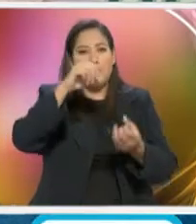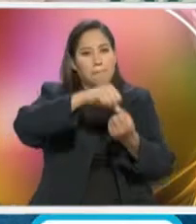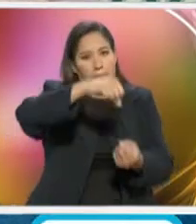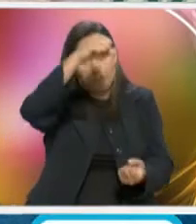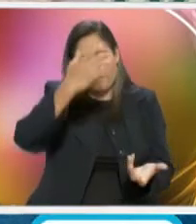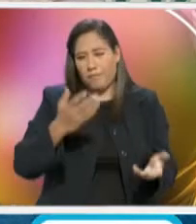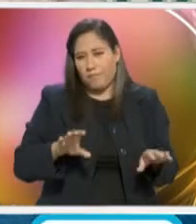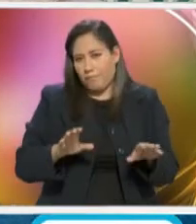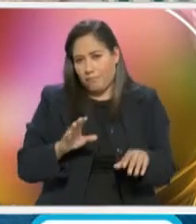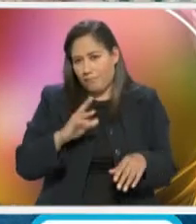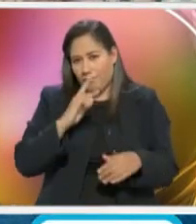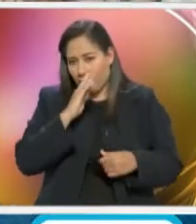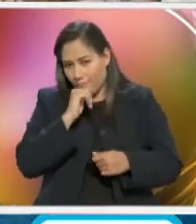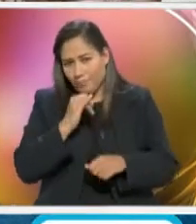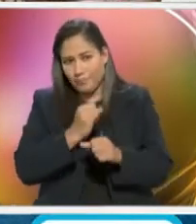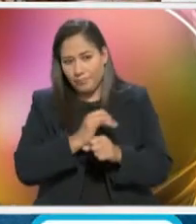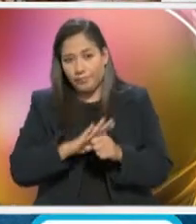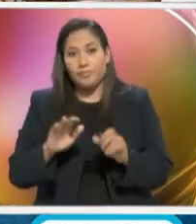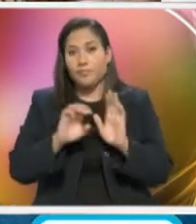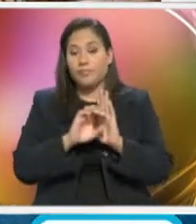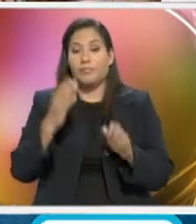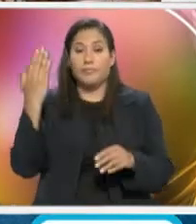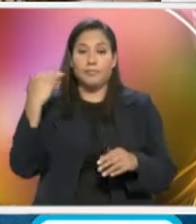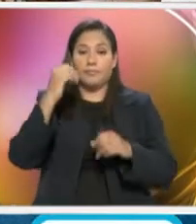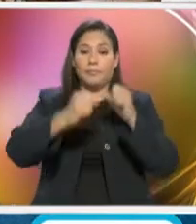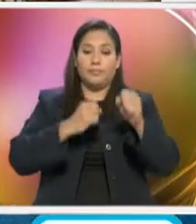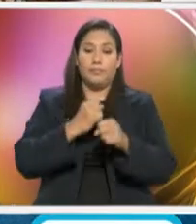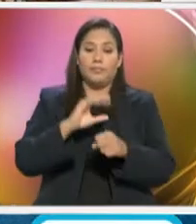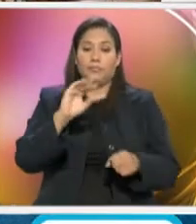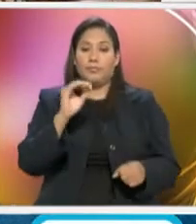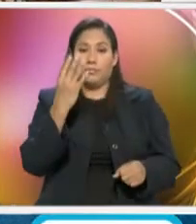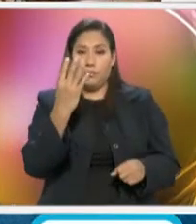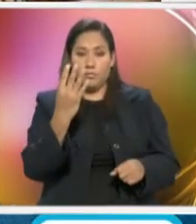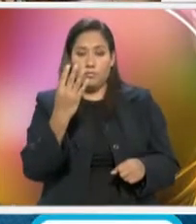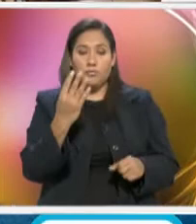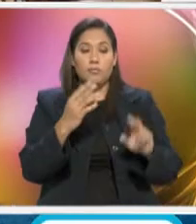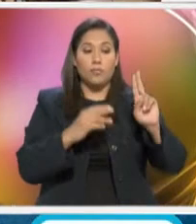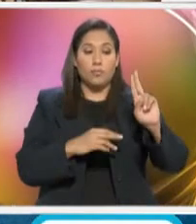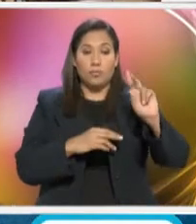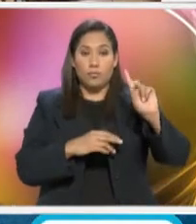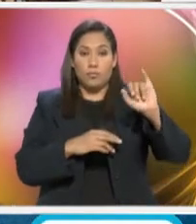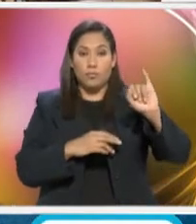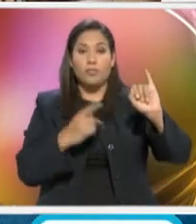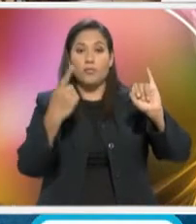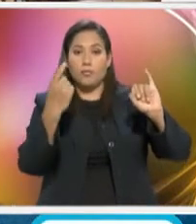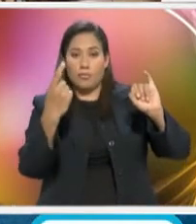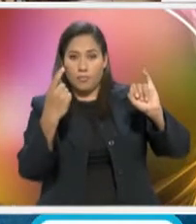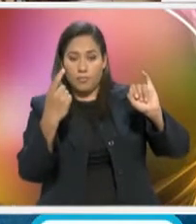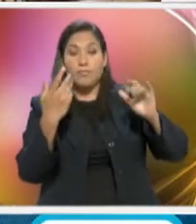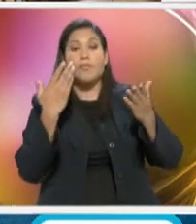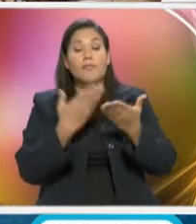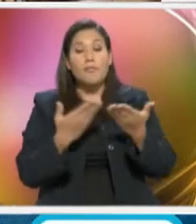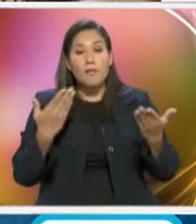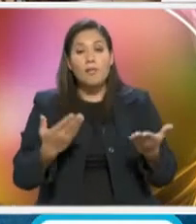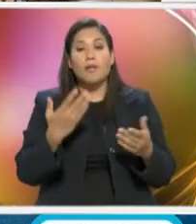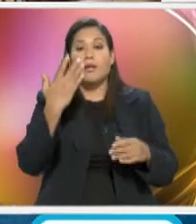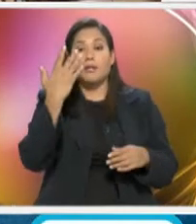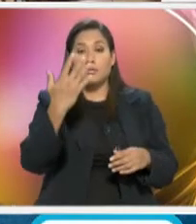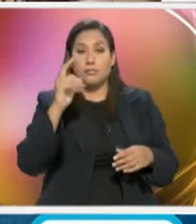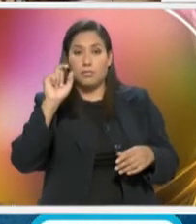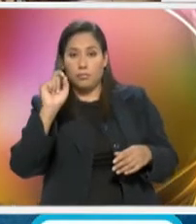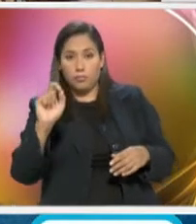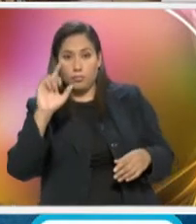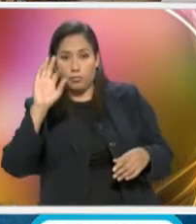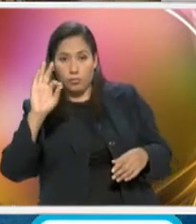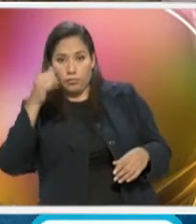un ejemplo, ¿no? En el 94 la UDI estaba a $1, Ok. ¿no? Ahorita está a